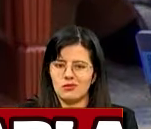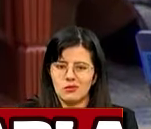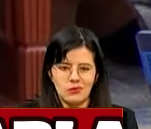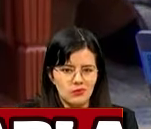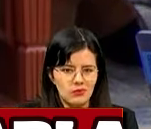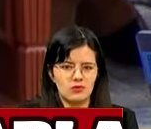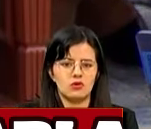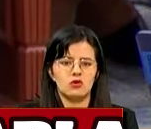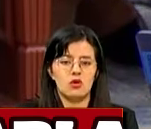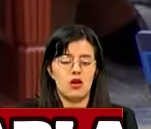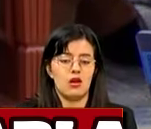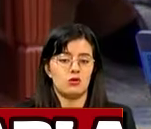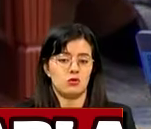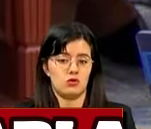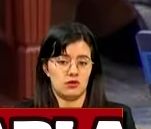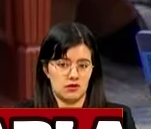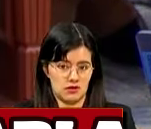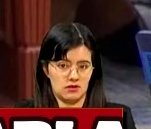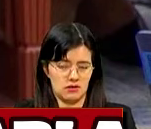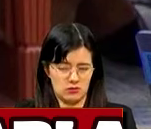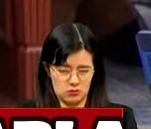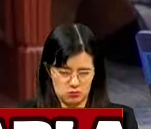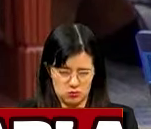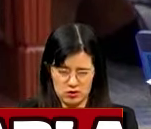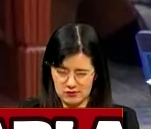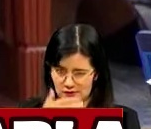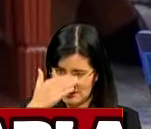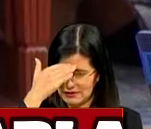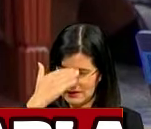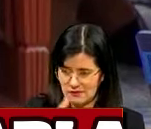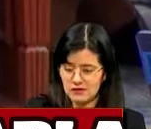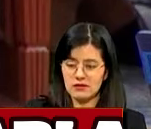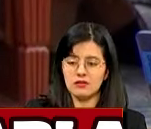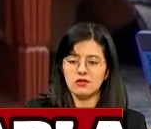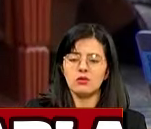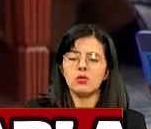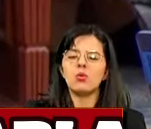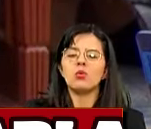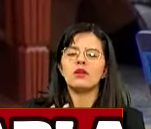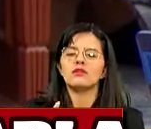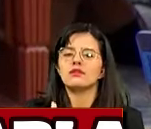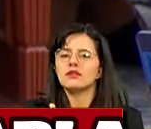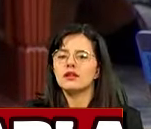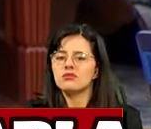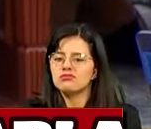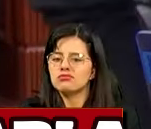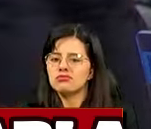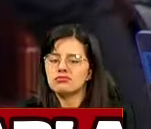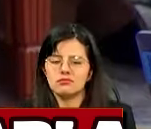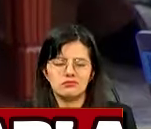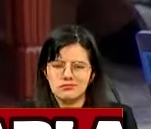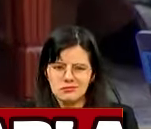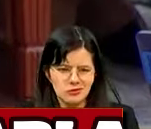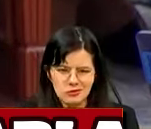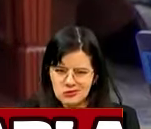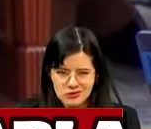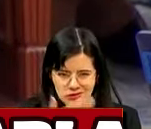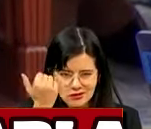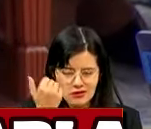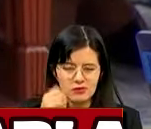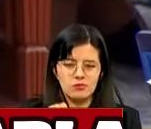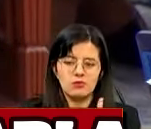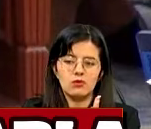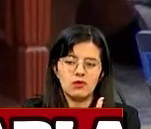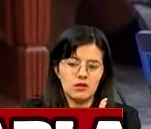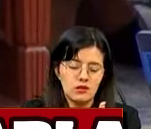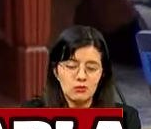como autoridad, no tengo certeza de cuánto es lo que se erogó. No tengo certeza, por ejemplo, de